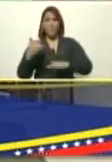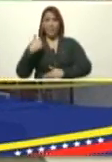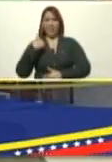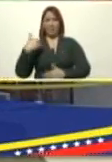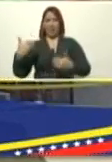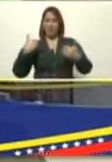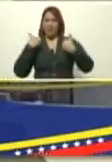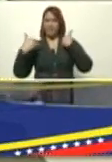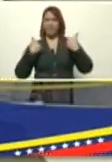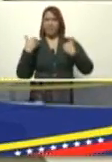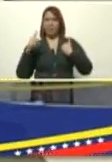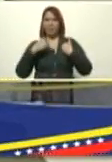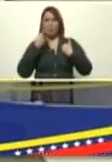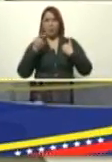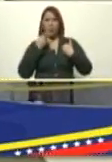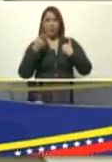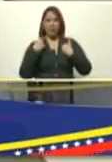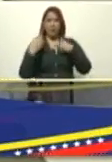militar de la revolución.